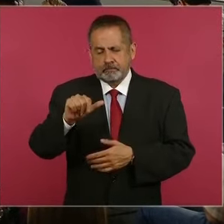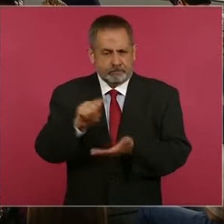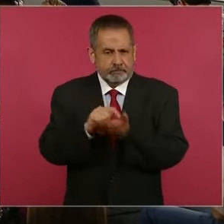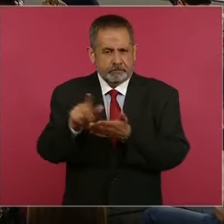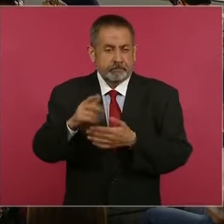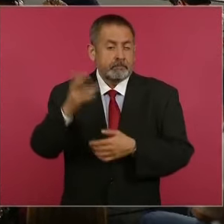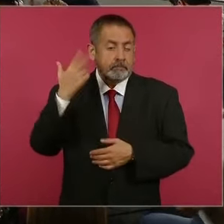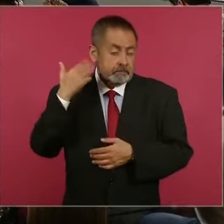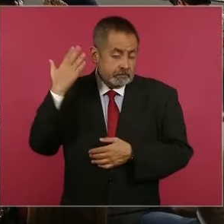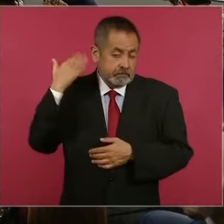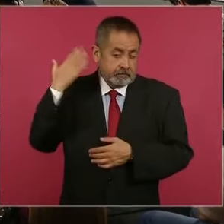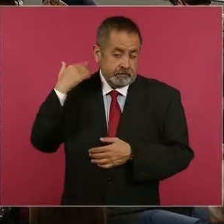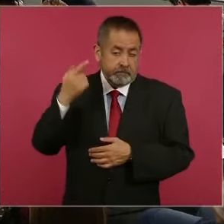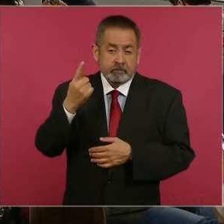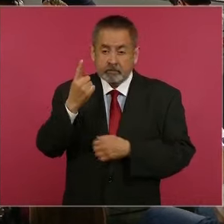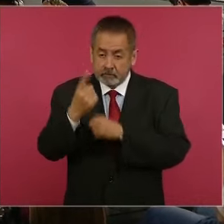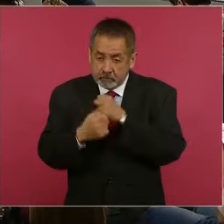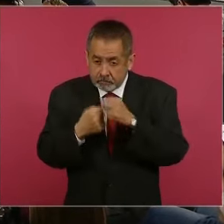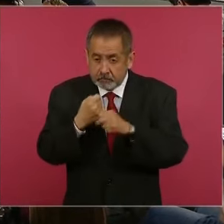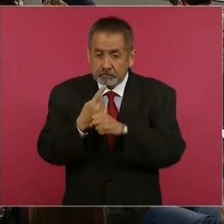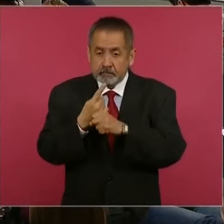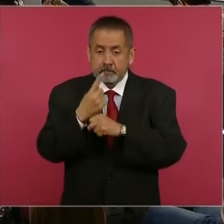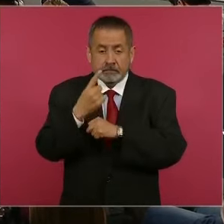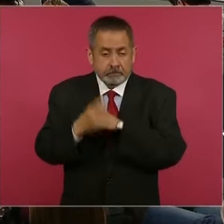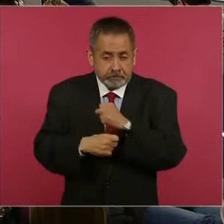tenemos que pagar anual